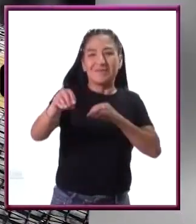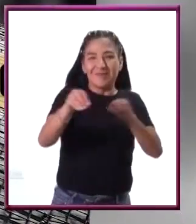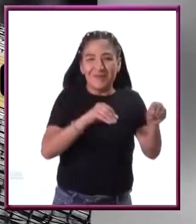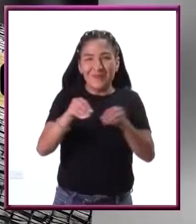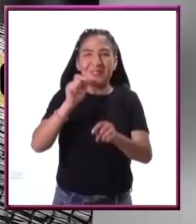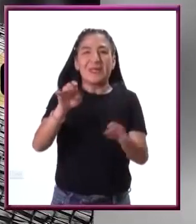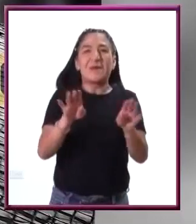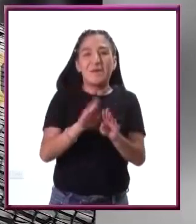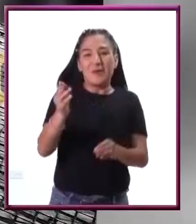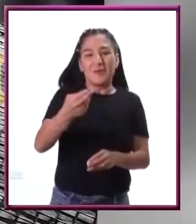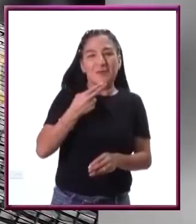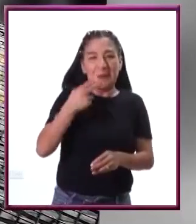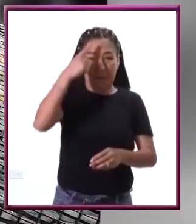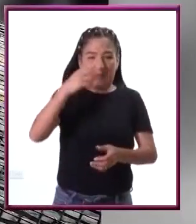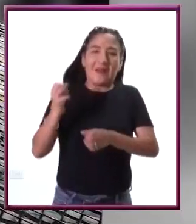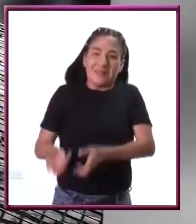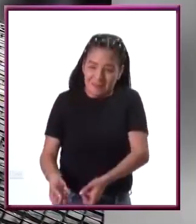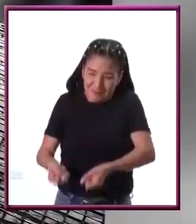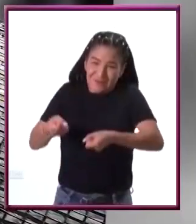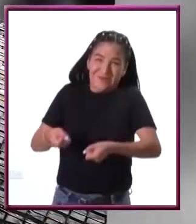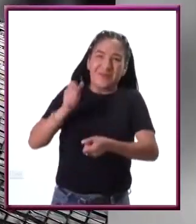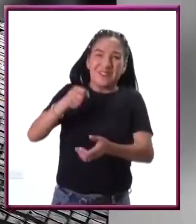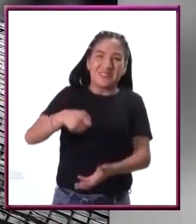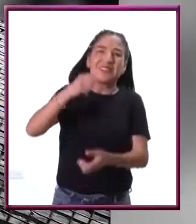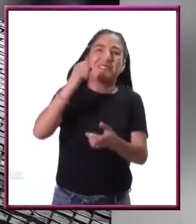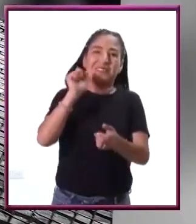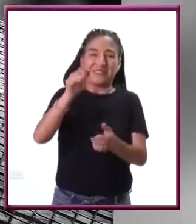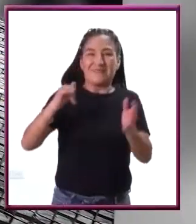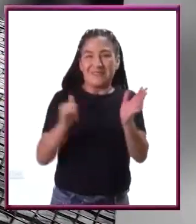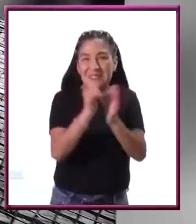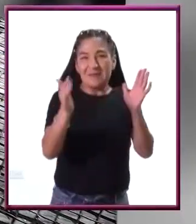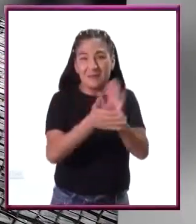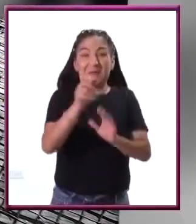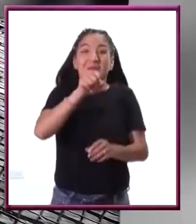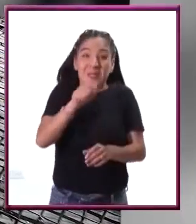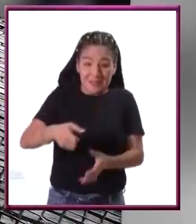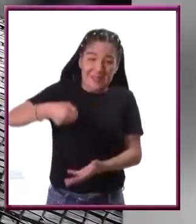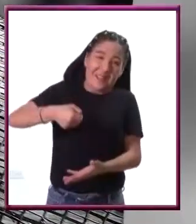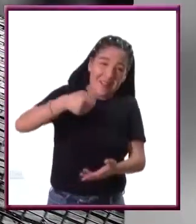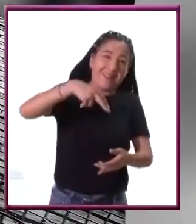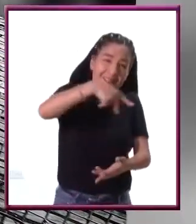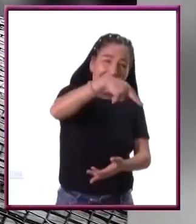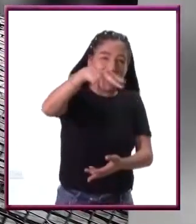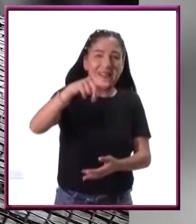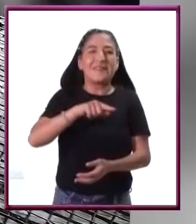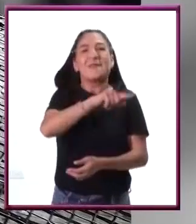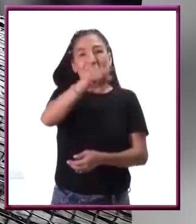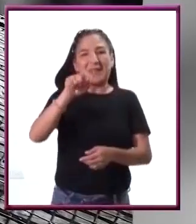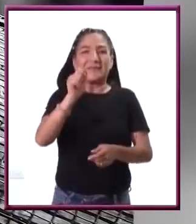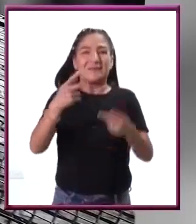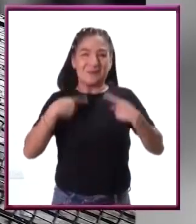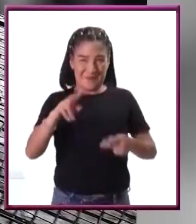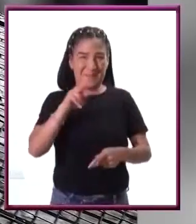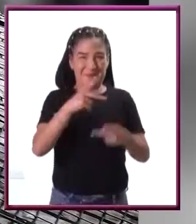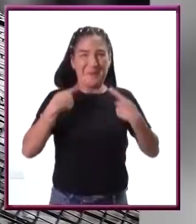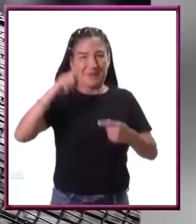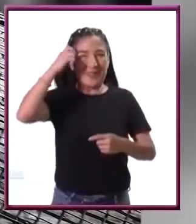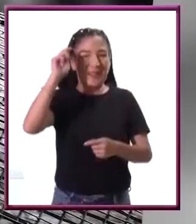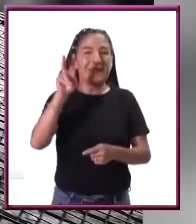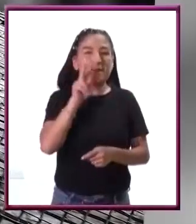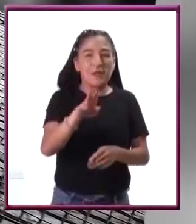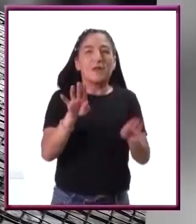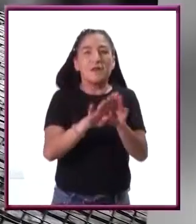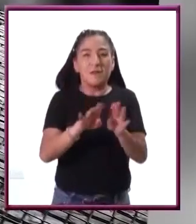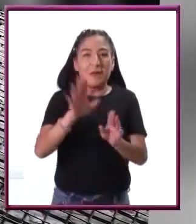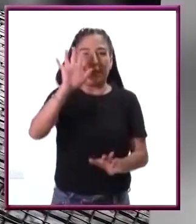para cargar este bote de cemento y caminar al mismo tiempo? Algunos de los albañiles parecen